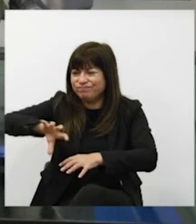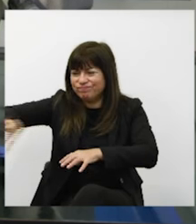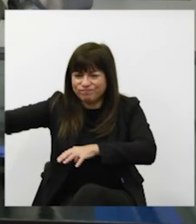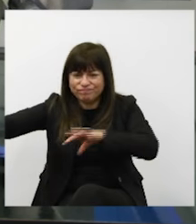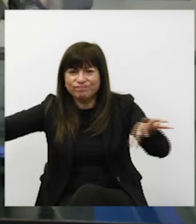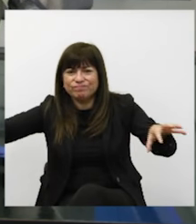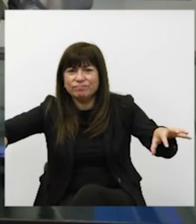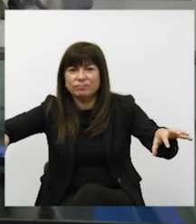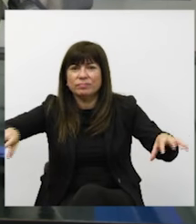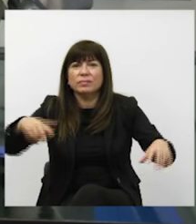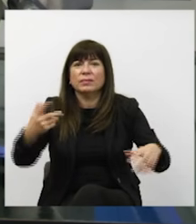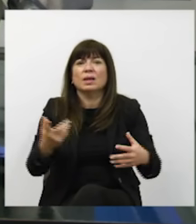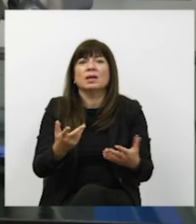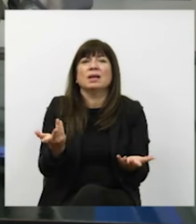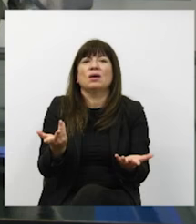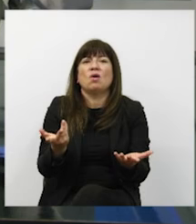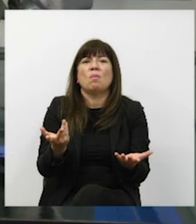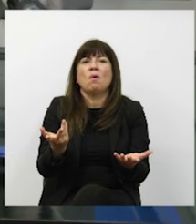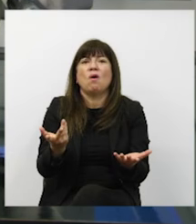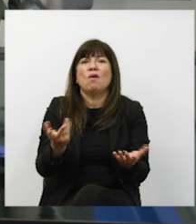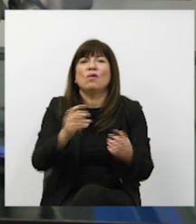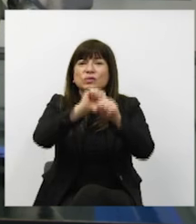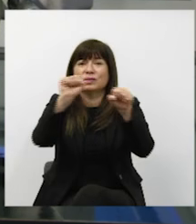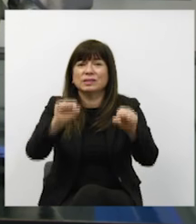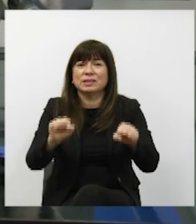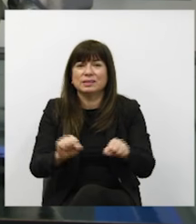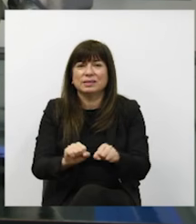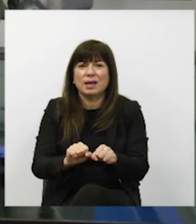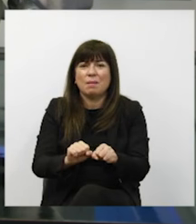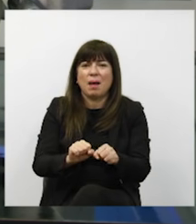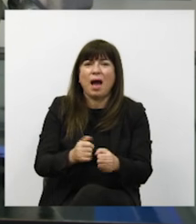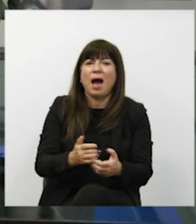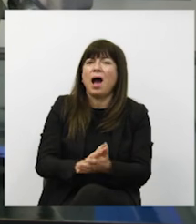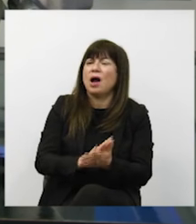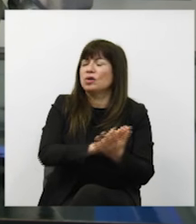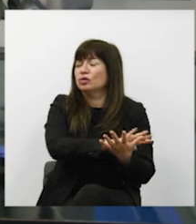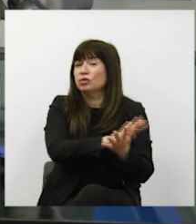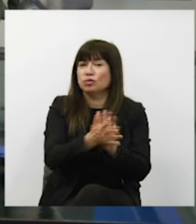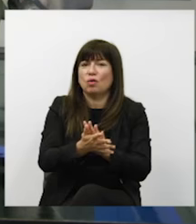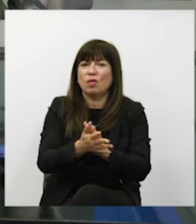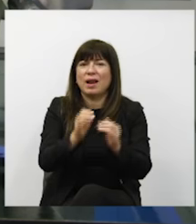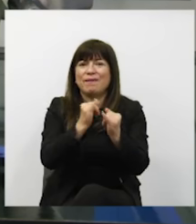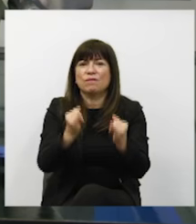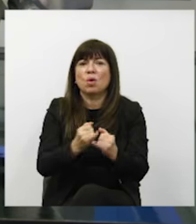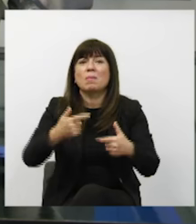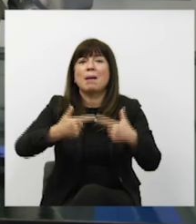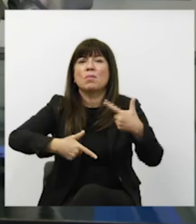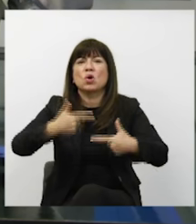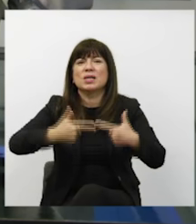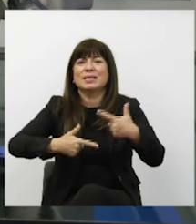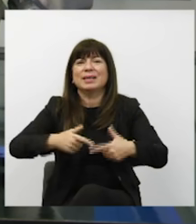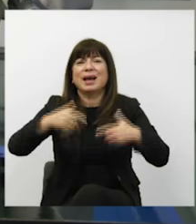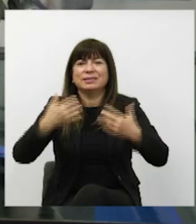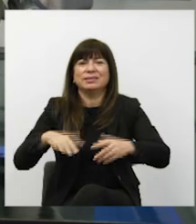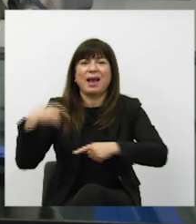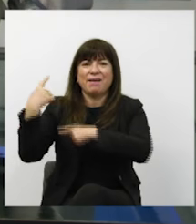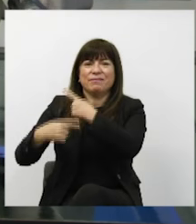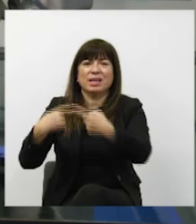un régimen hiperpresidencial donde todas las tendencias políticas, y esto viene desde los gobiernos